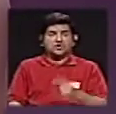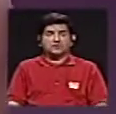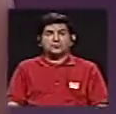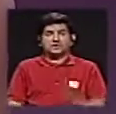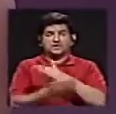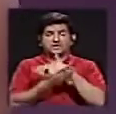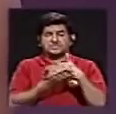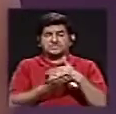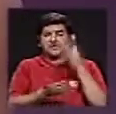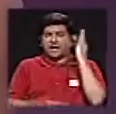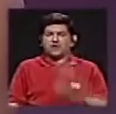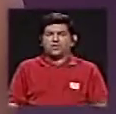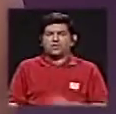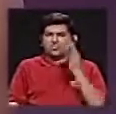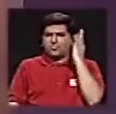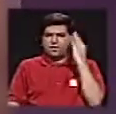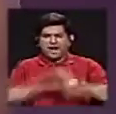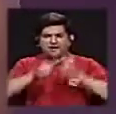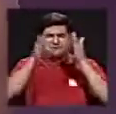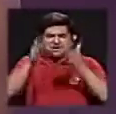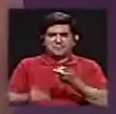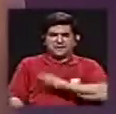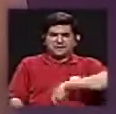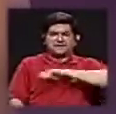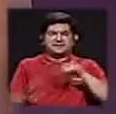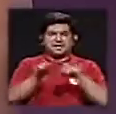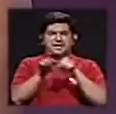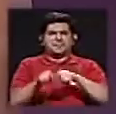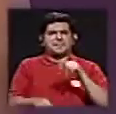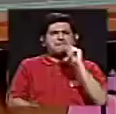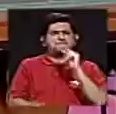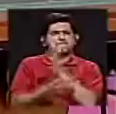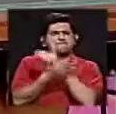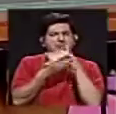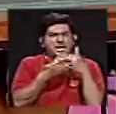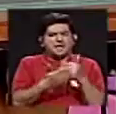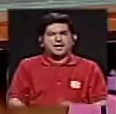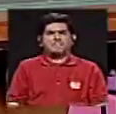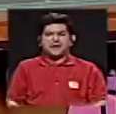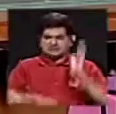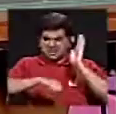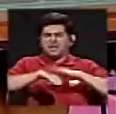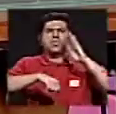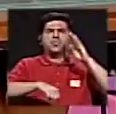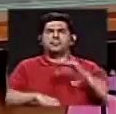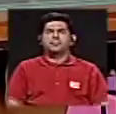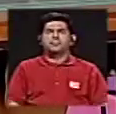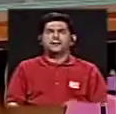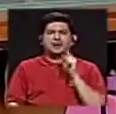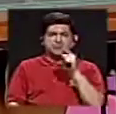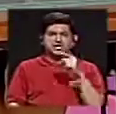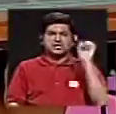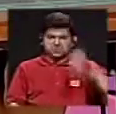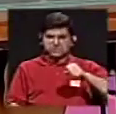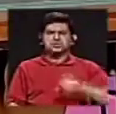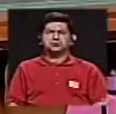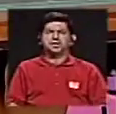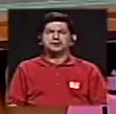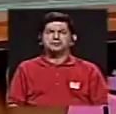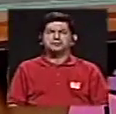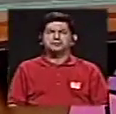feminista española que quizás también hasta una pequeña dosis de culpabilidad con esa que cara sí que es el